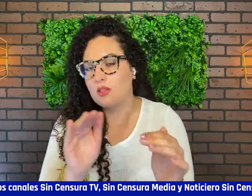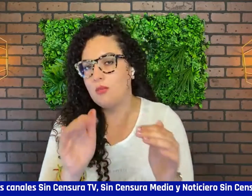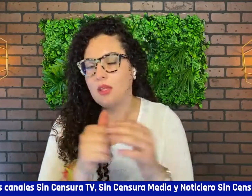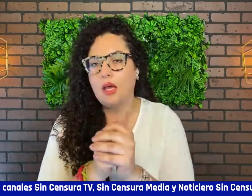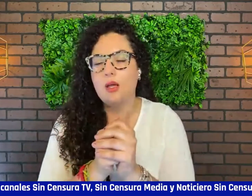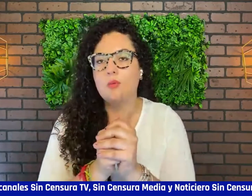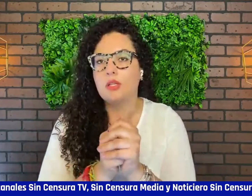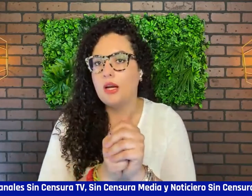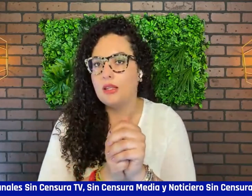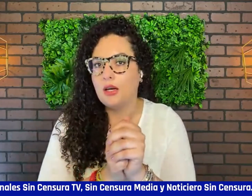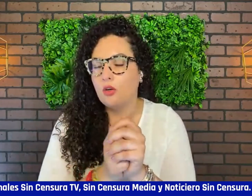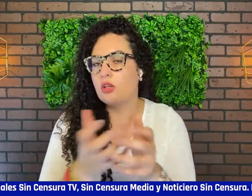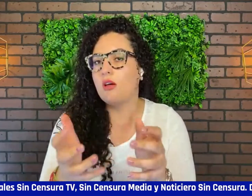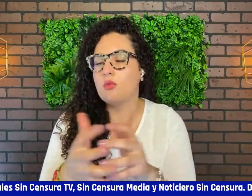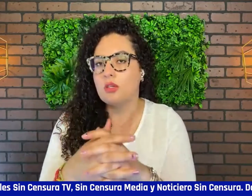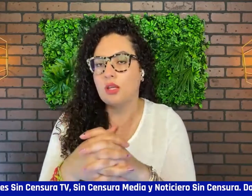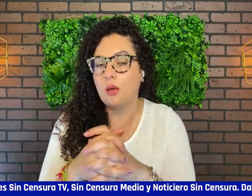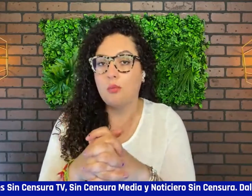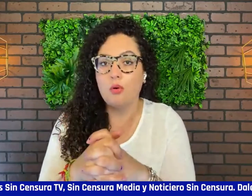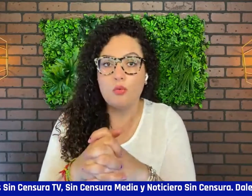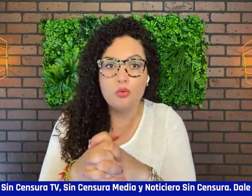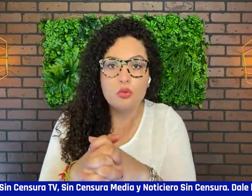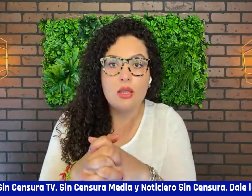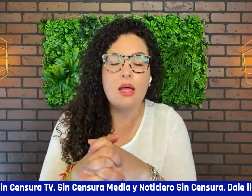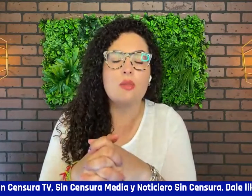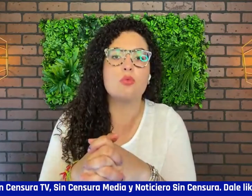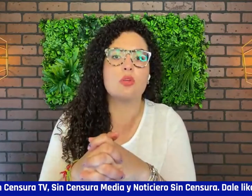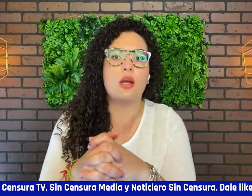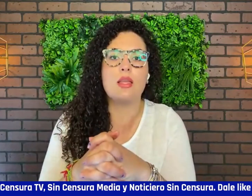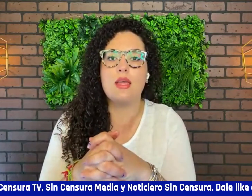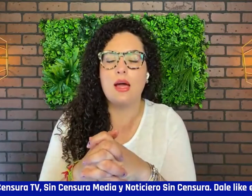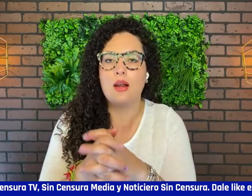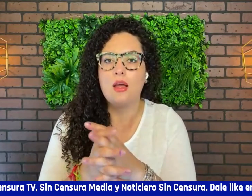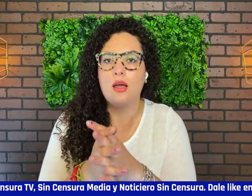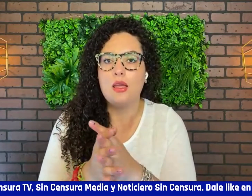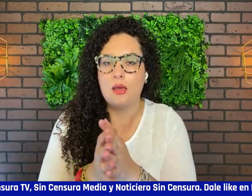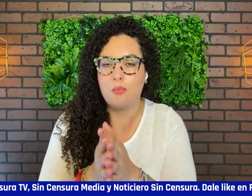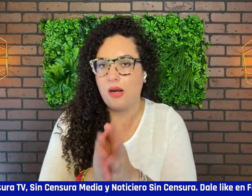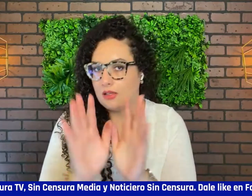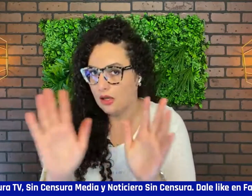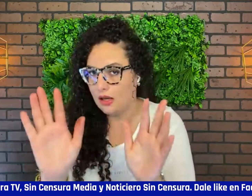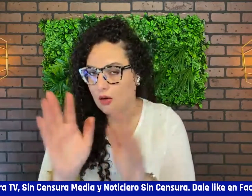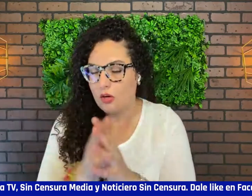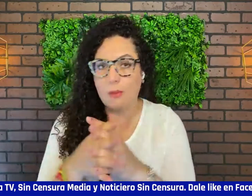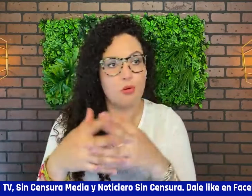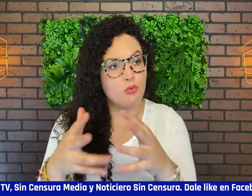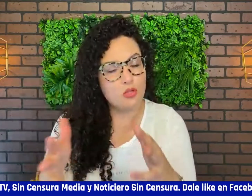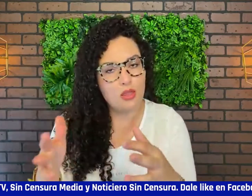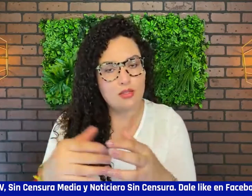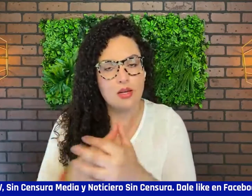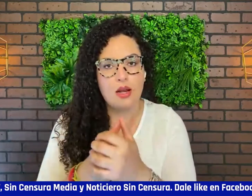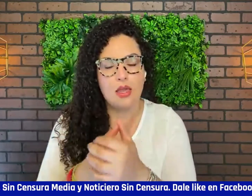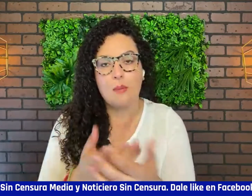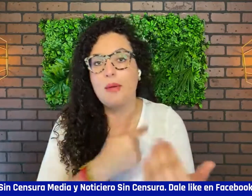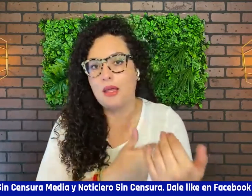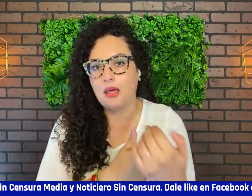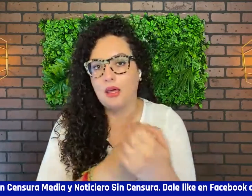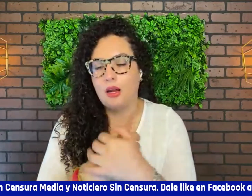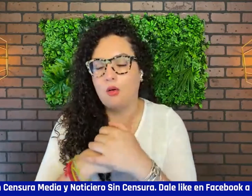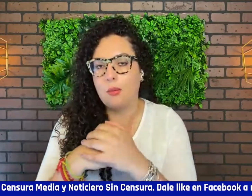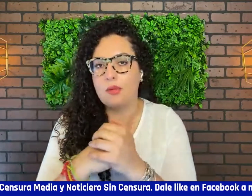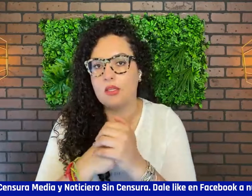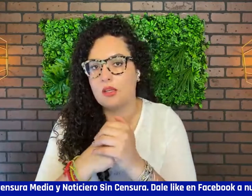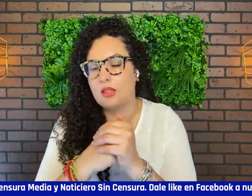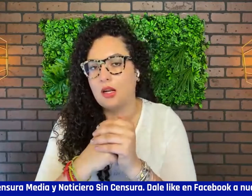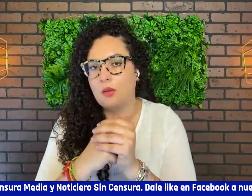por encimita, pues la neta no sabemos hasta qué profundidad buscarían llegar, y parece que la única profundidad será la que marque